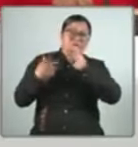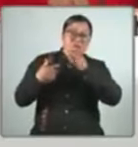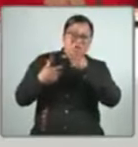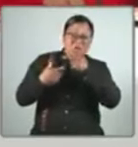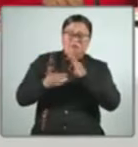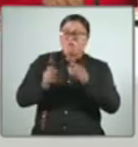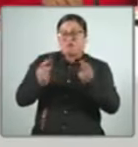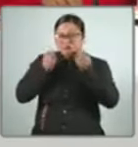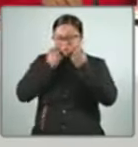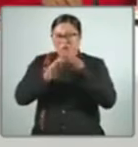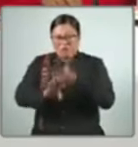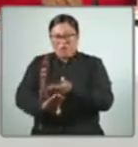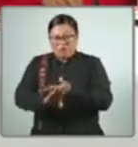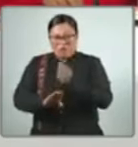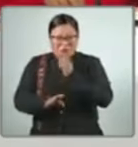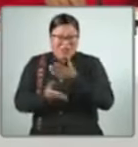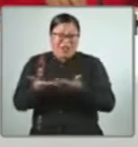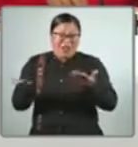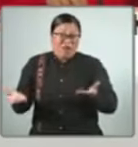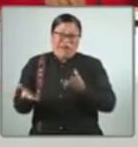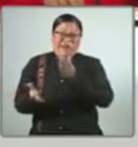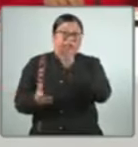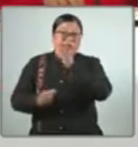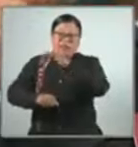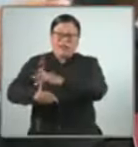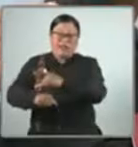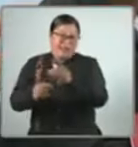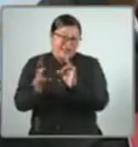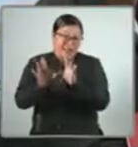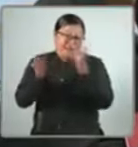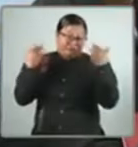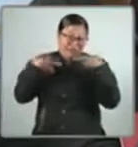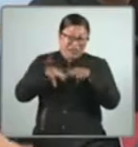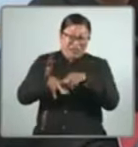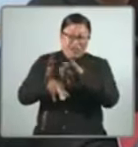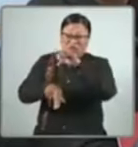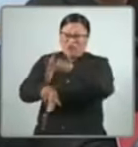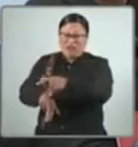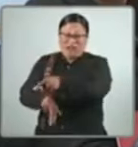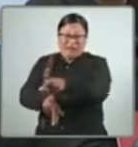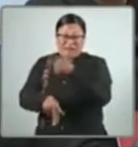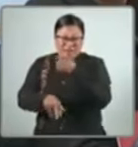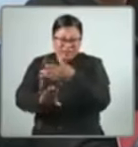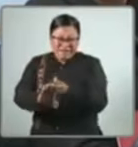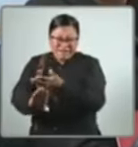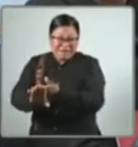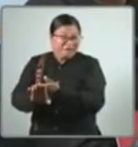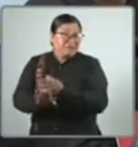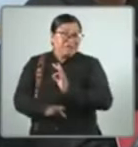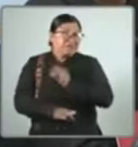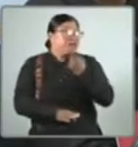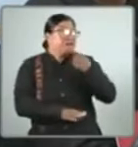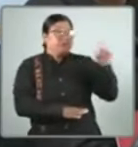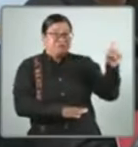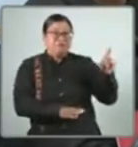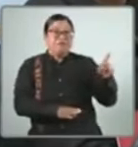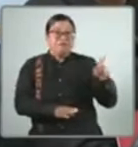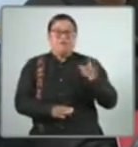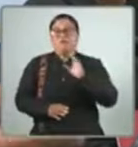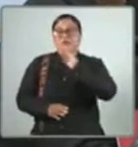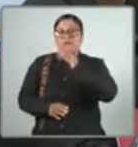ha provocado a veces esa situación ahora de que si un maestro le llama la atención, ya se está yendo a la demanda, ¿no? Y todavía llegan